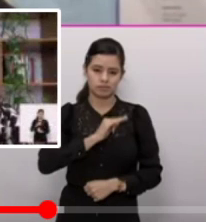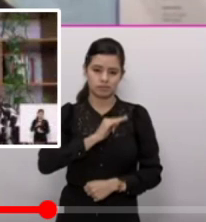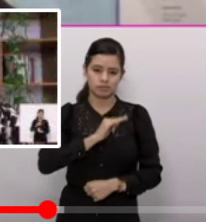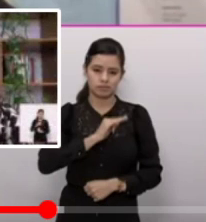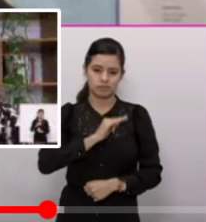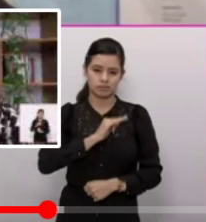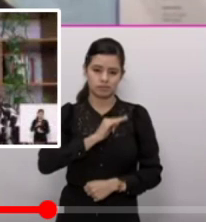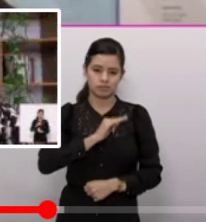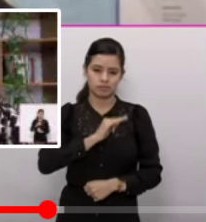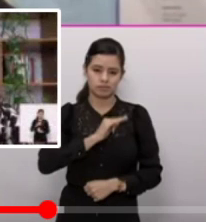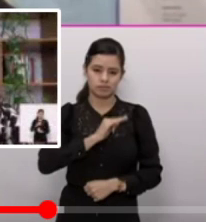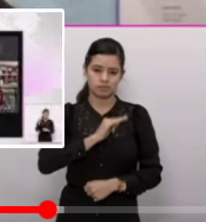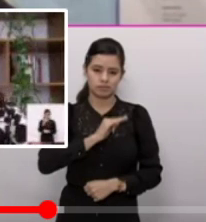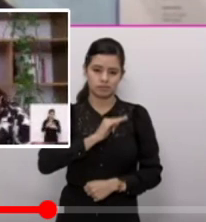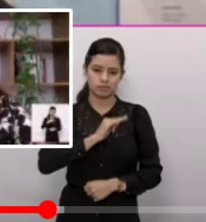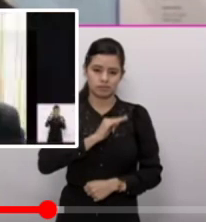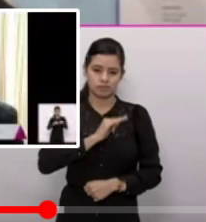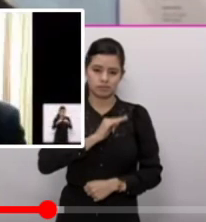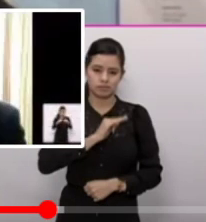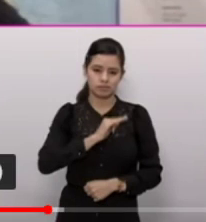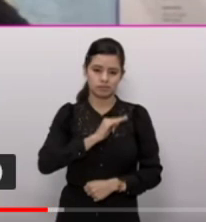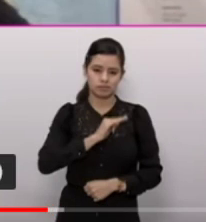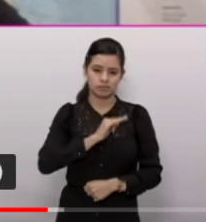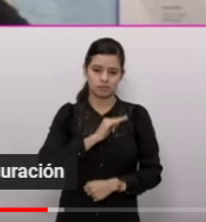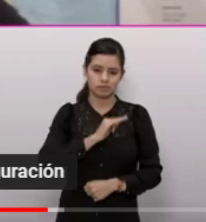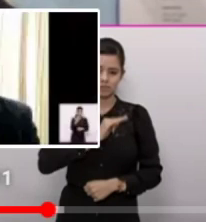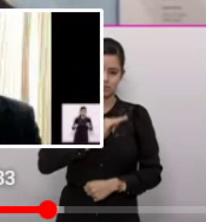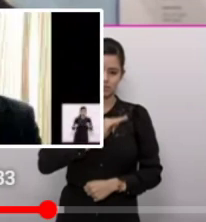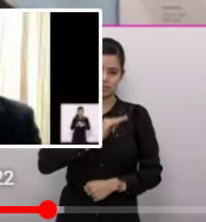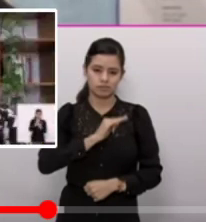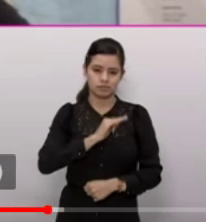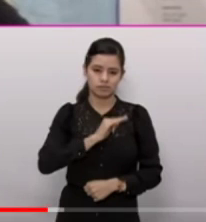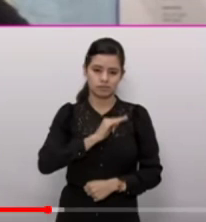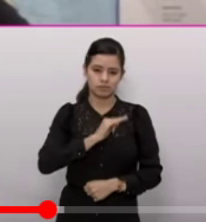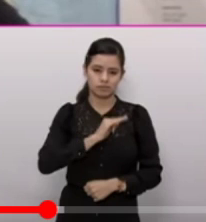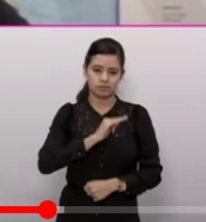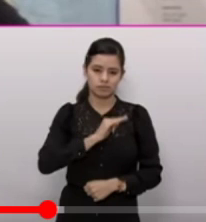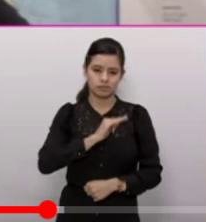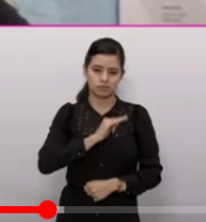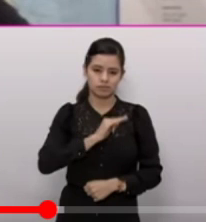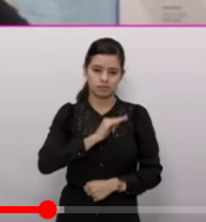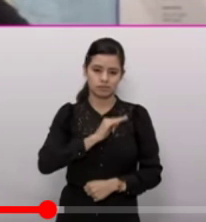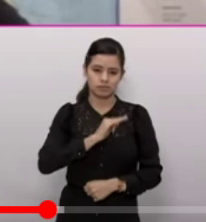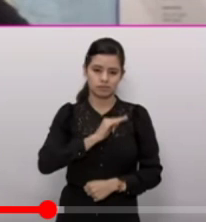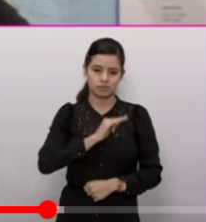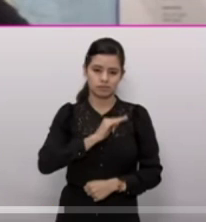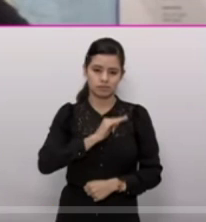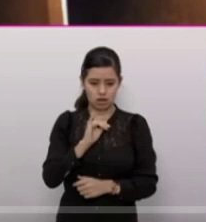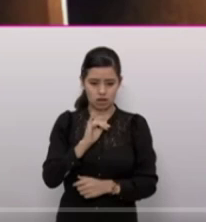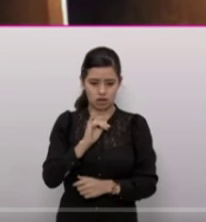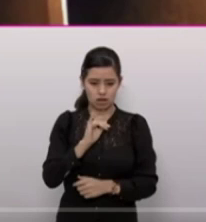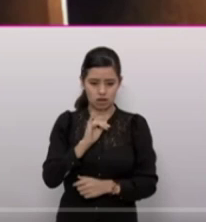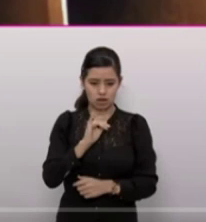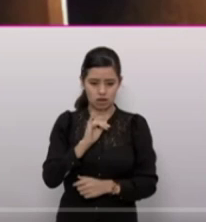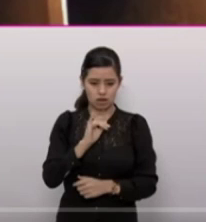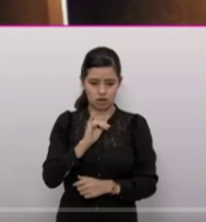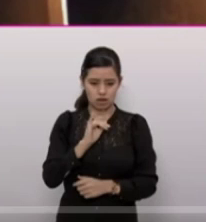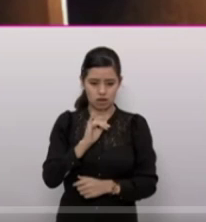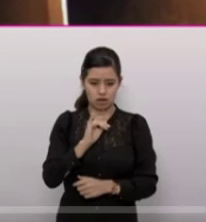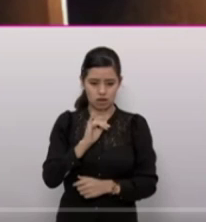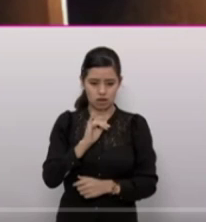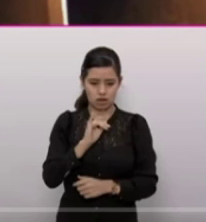la secretaria general de Morena, también habló el líder del PRI, mírelo, ahí lo tiene.